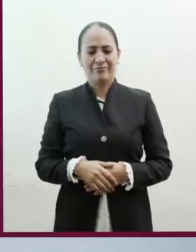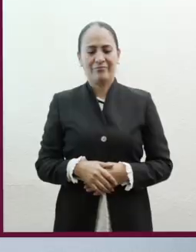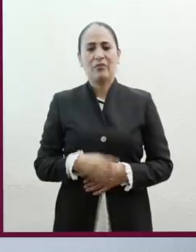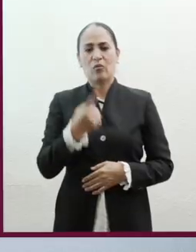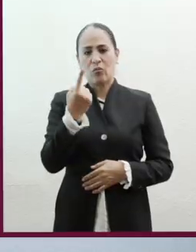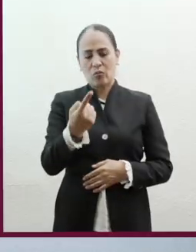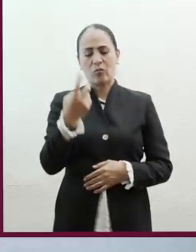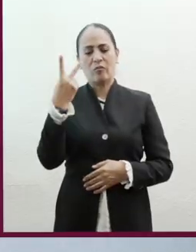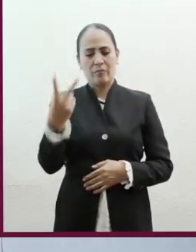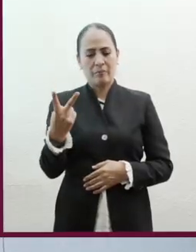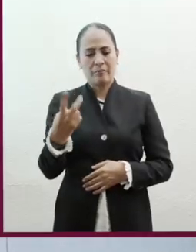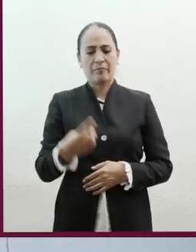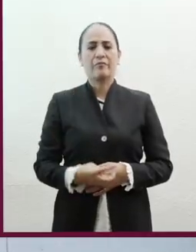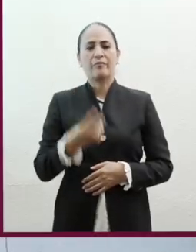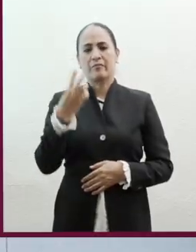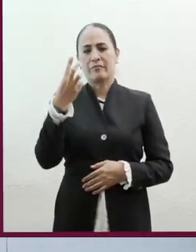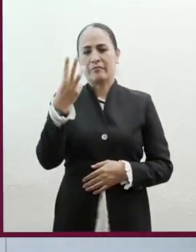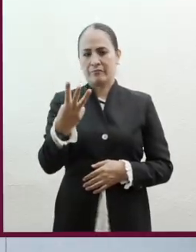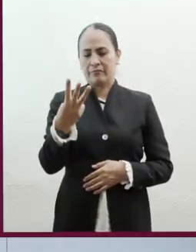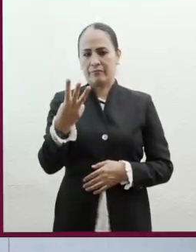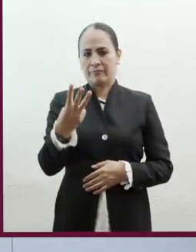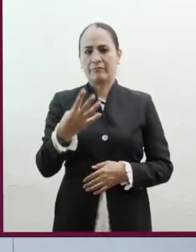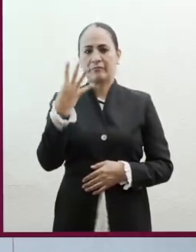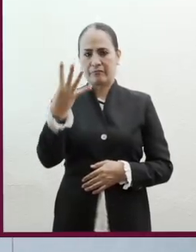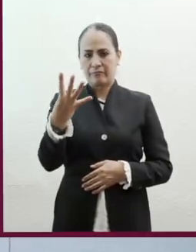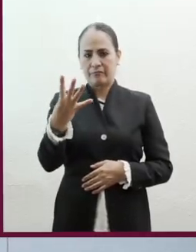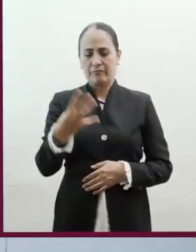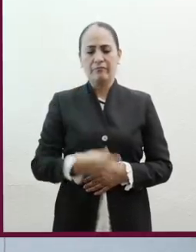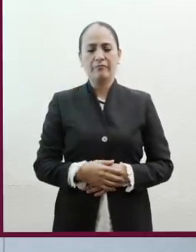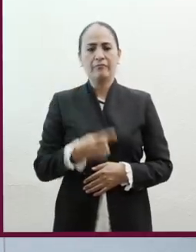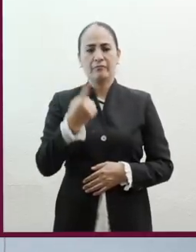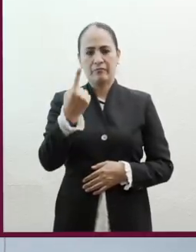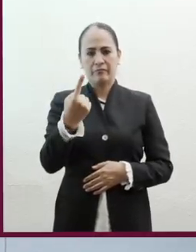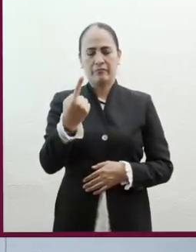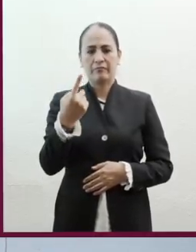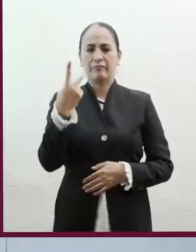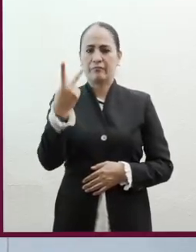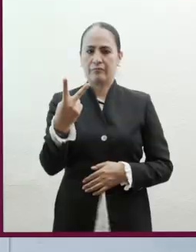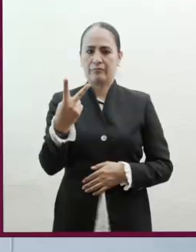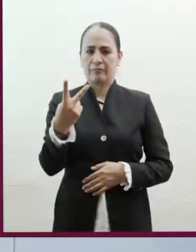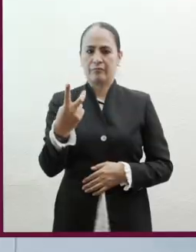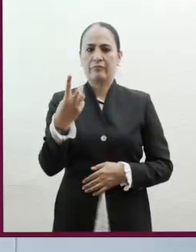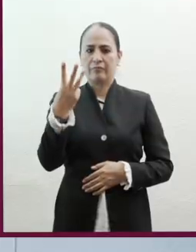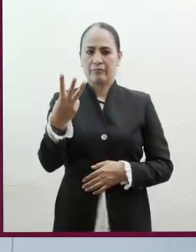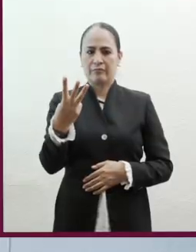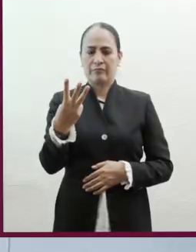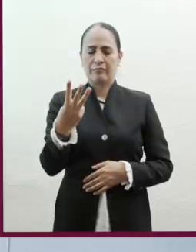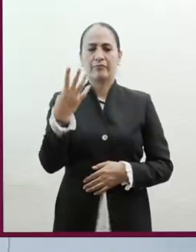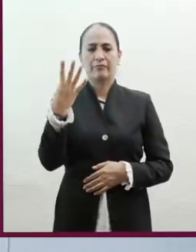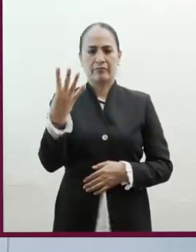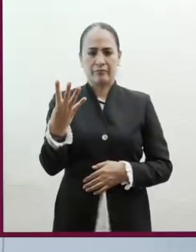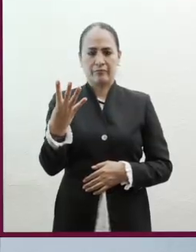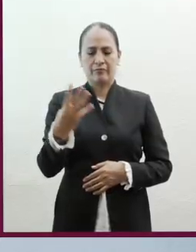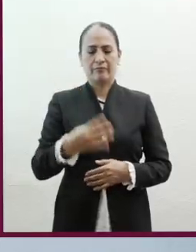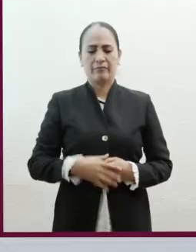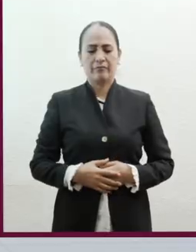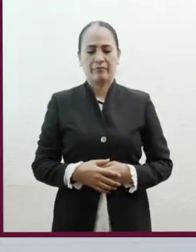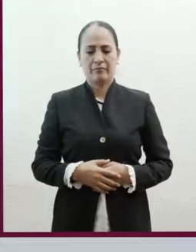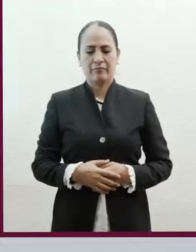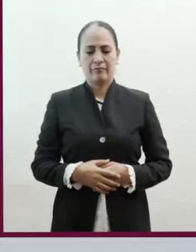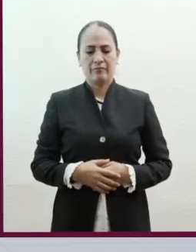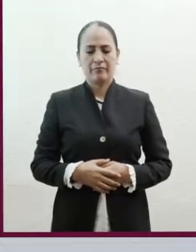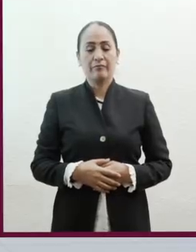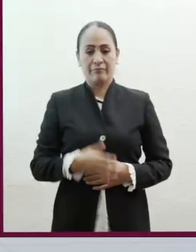2, 3, 4. 1, 2, 3, 4.